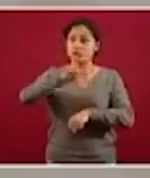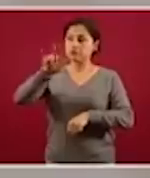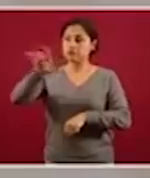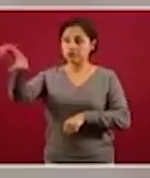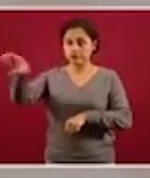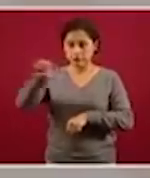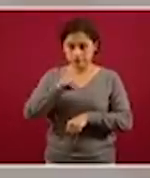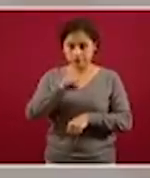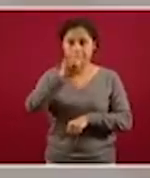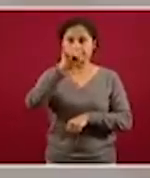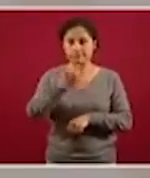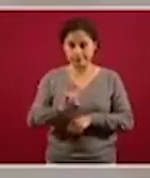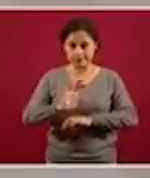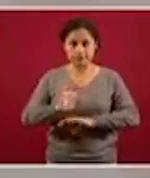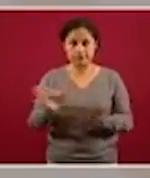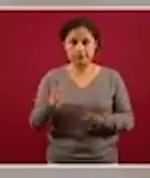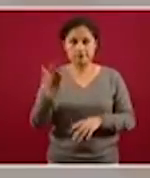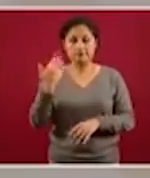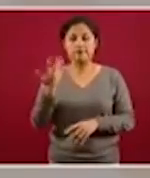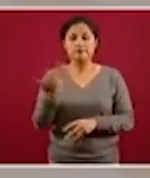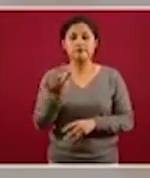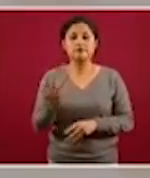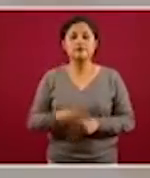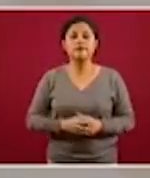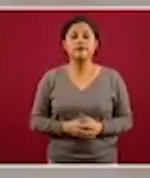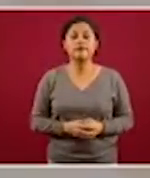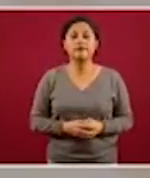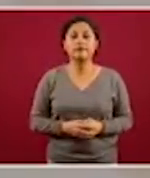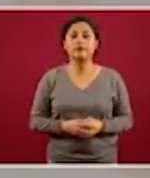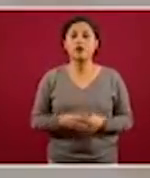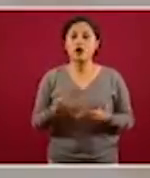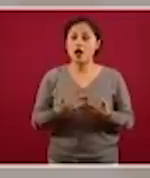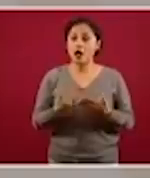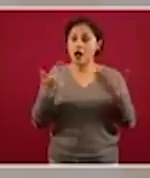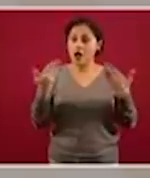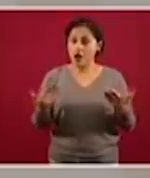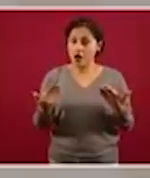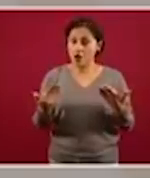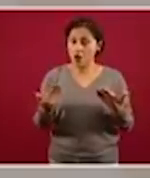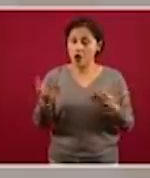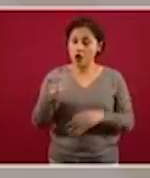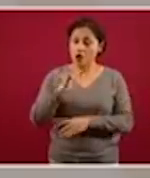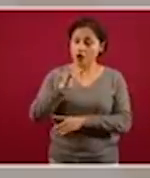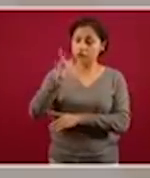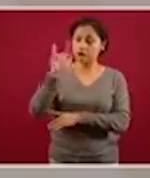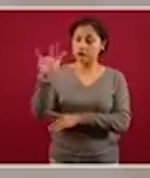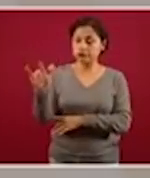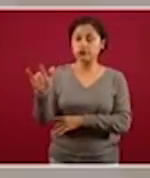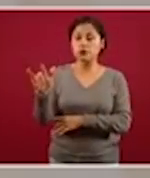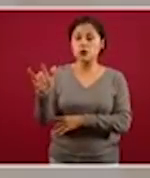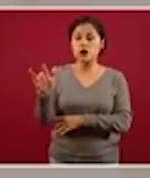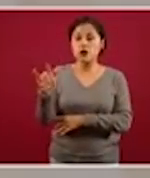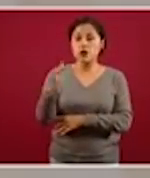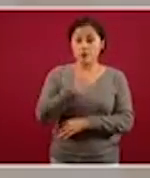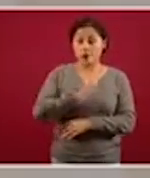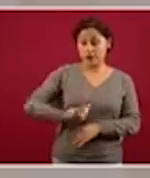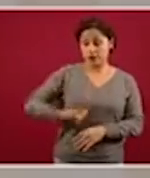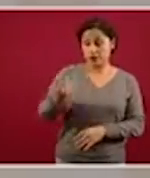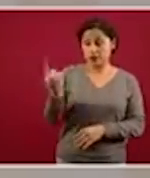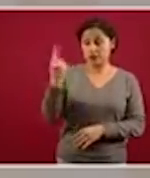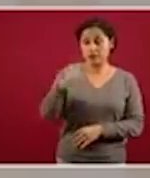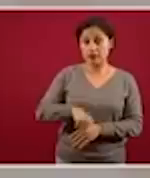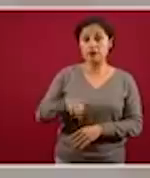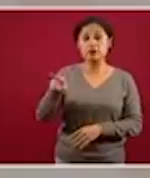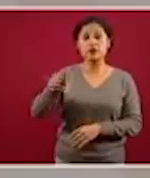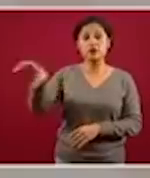haber otra, un vuelo muy especial que ordenó el presidente de la República, que tiene que ver con la señora Etel